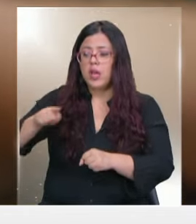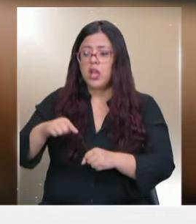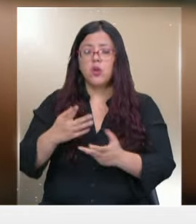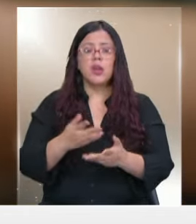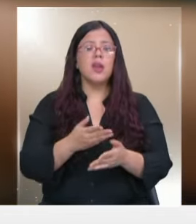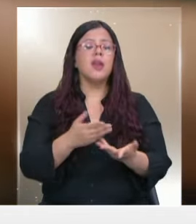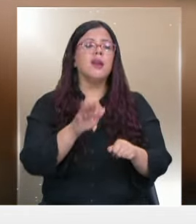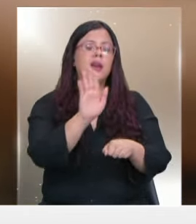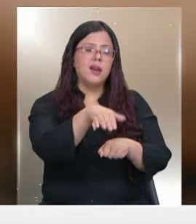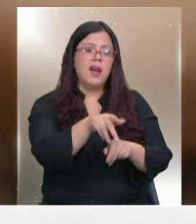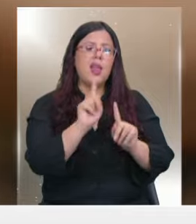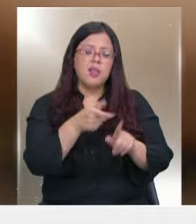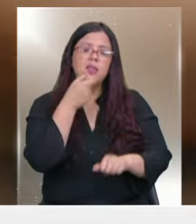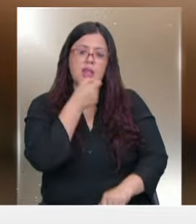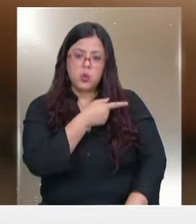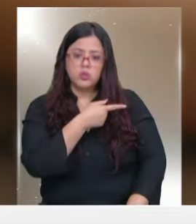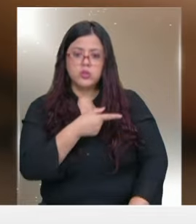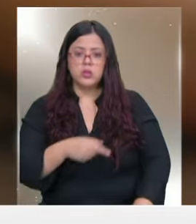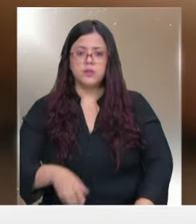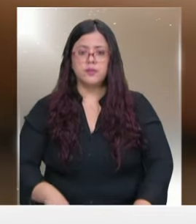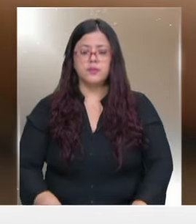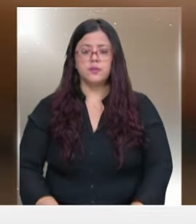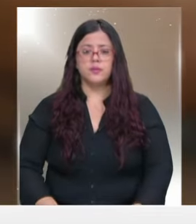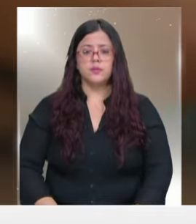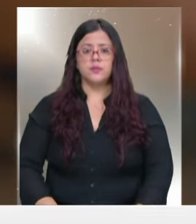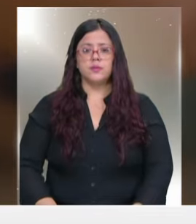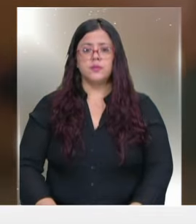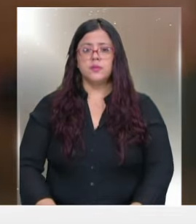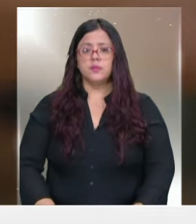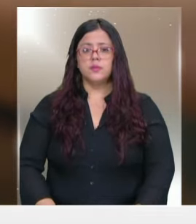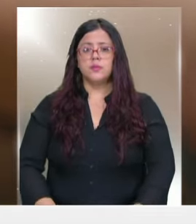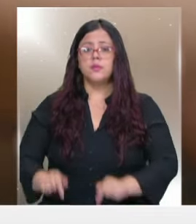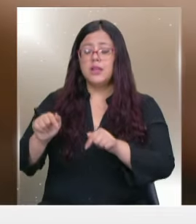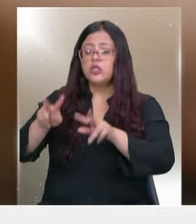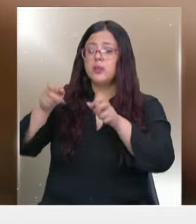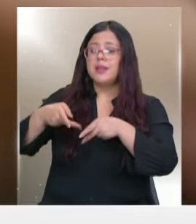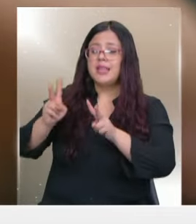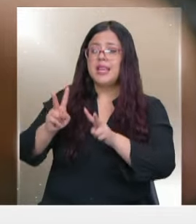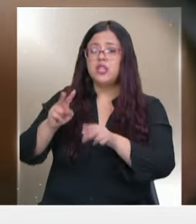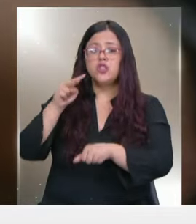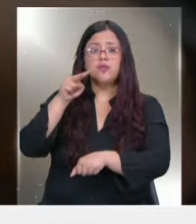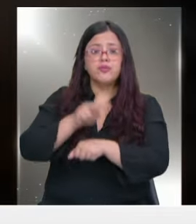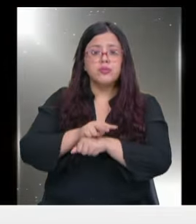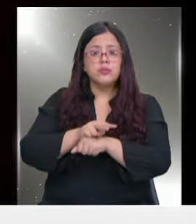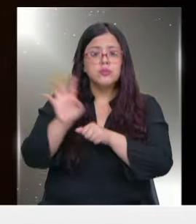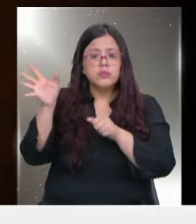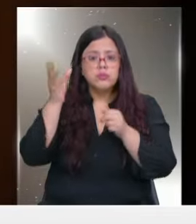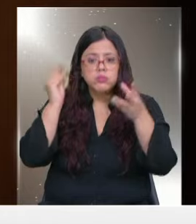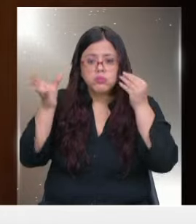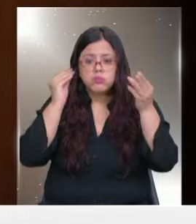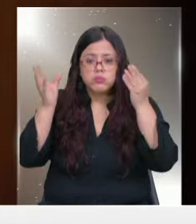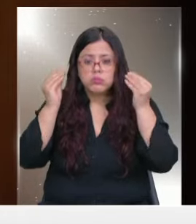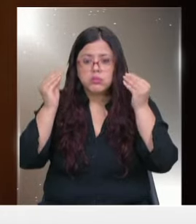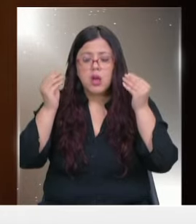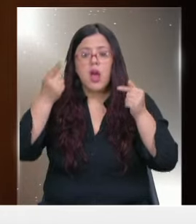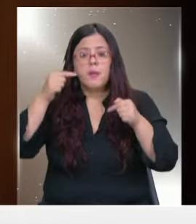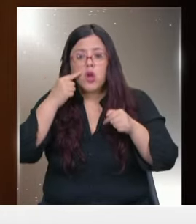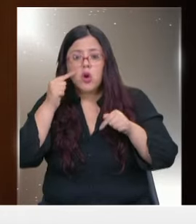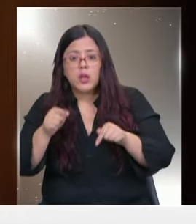aconsejado denunciar. Bueno, eso es lo que en derecho llamamos testigos de oídas, pero da